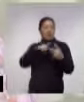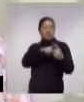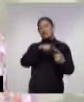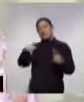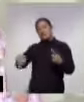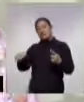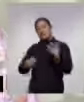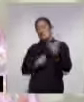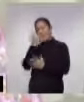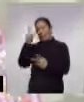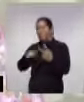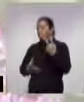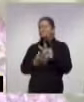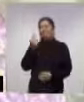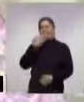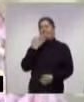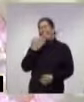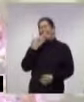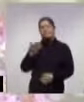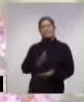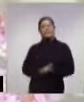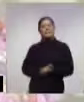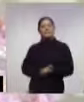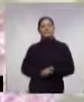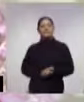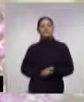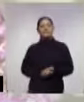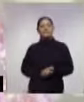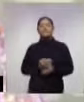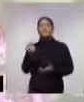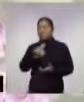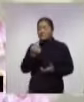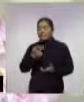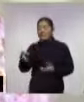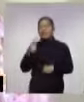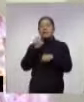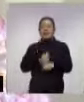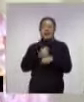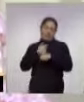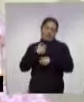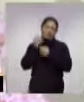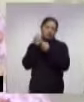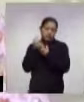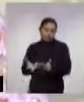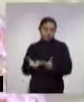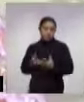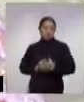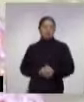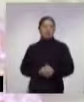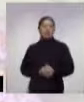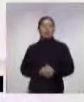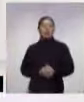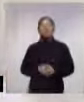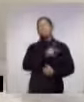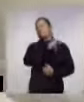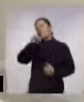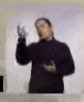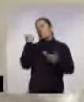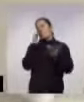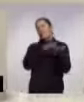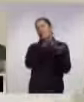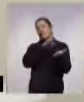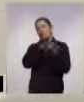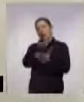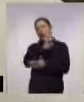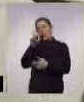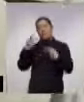Es necesario irnos modernizando respecto al sistema de terapias que brindamos y para atender a mayor parte de la población. En lo